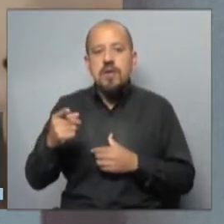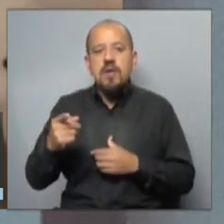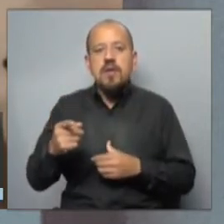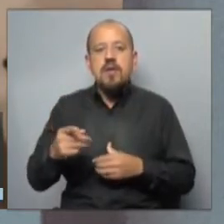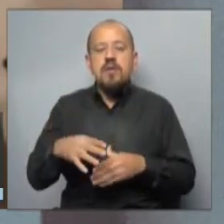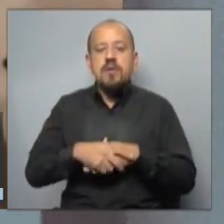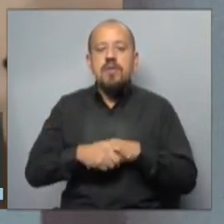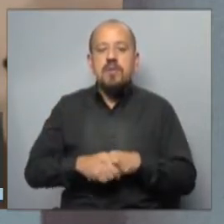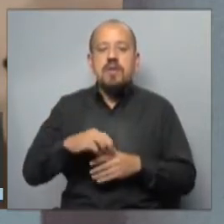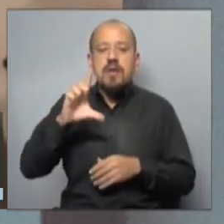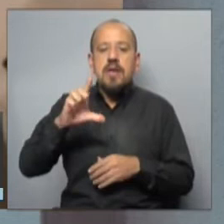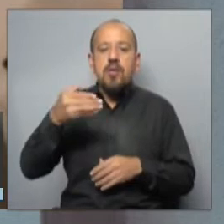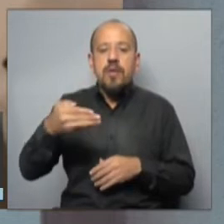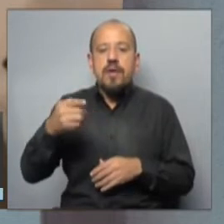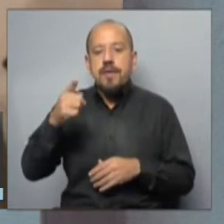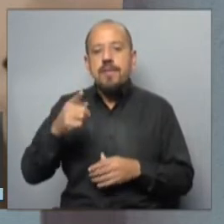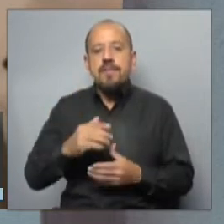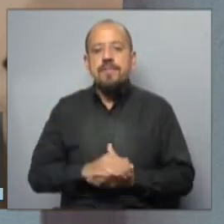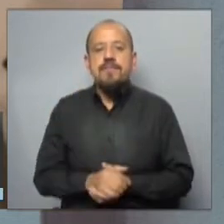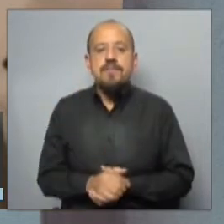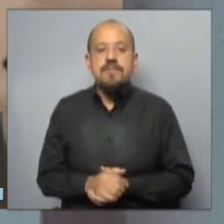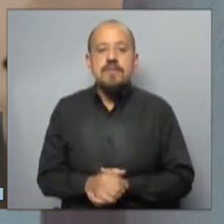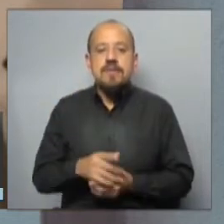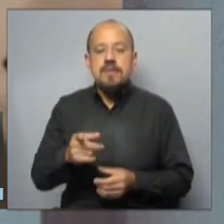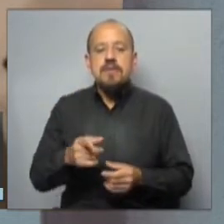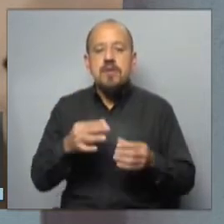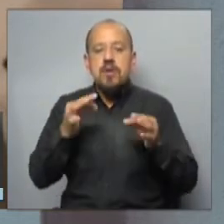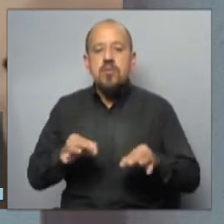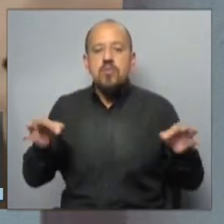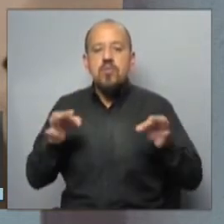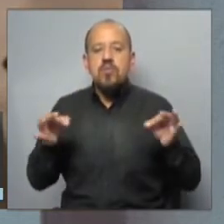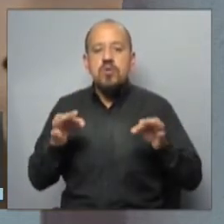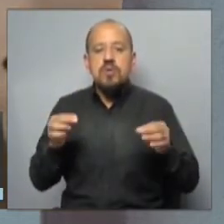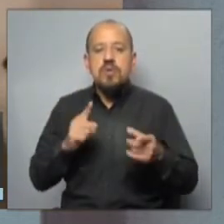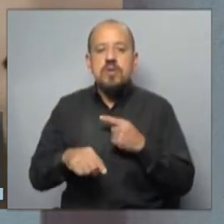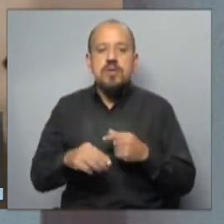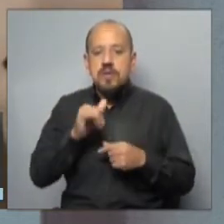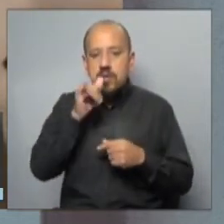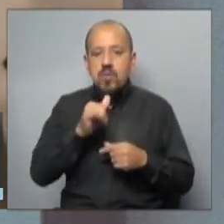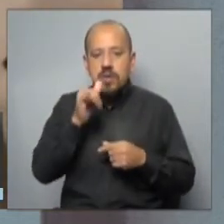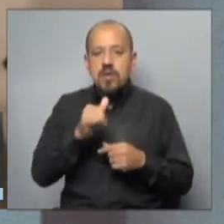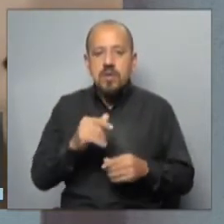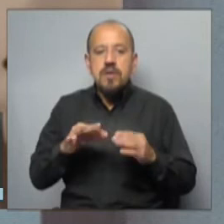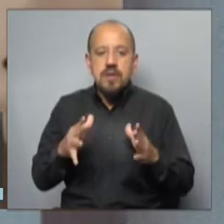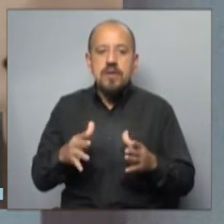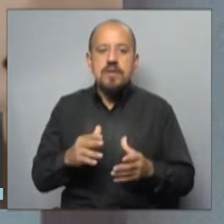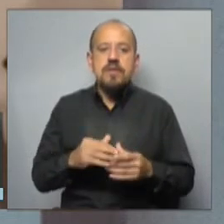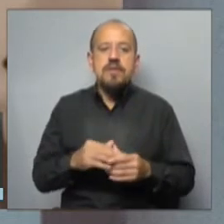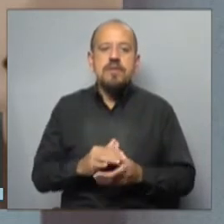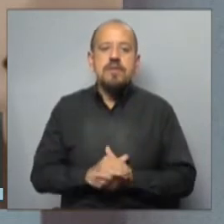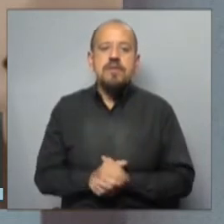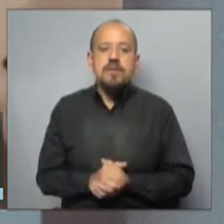y lo voy a dejar escuchando una canción que cuenta un poquito lo que es ser padre de un niño